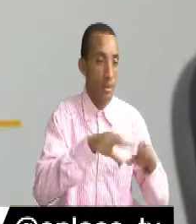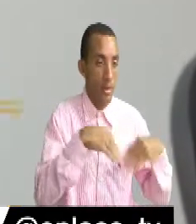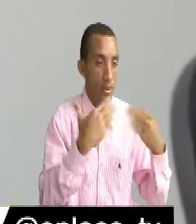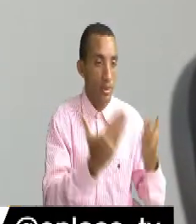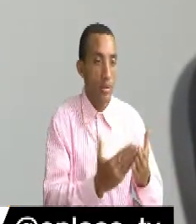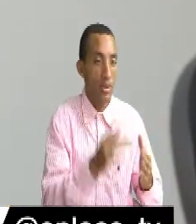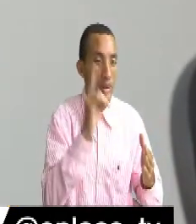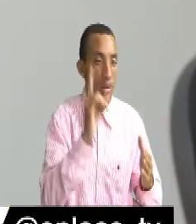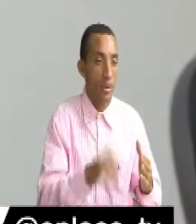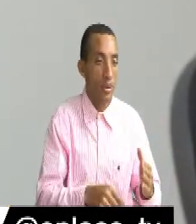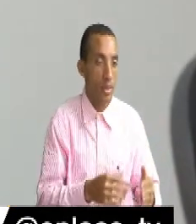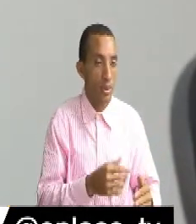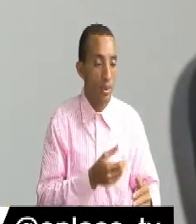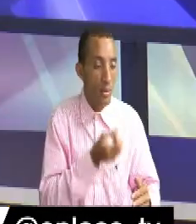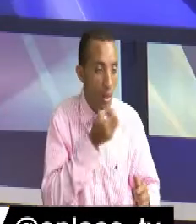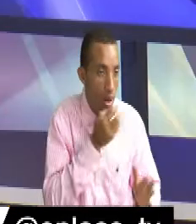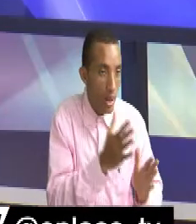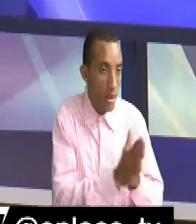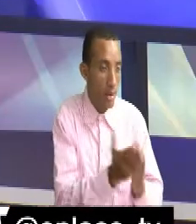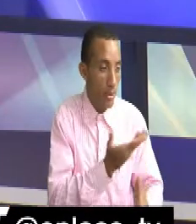por parte de la madre de familia.